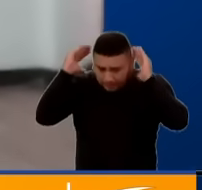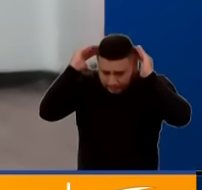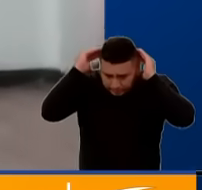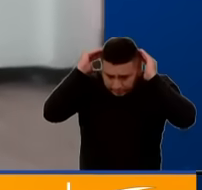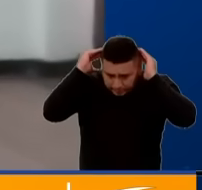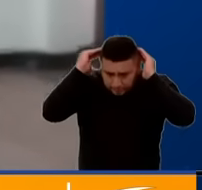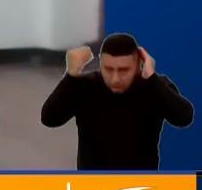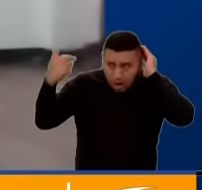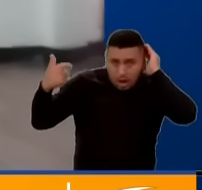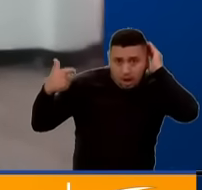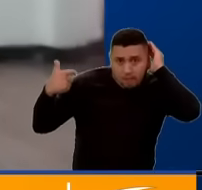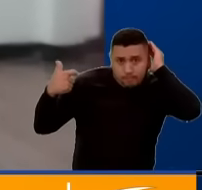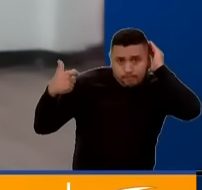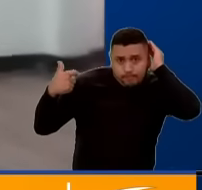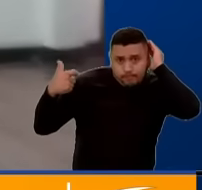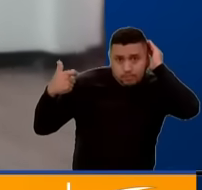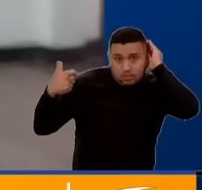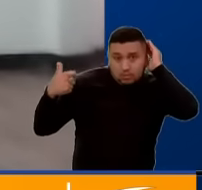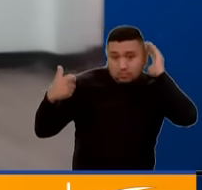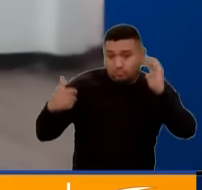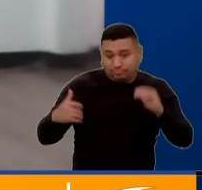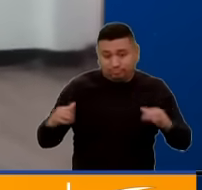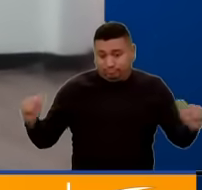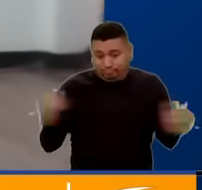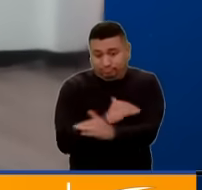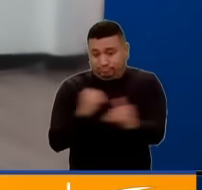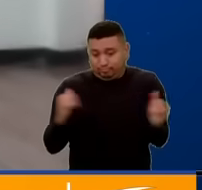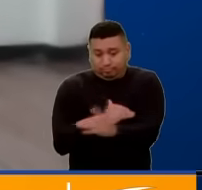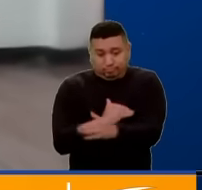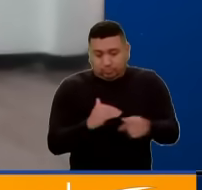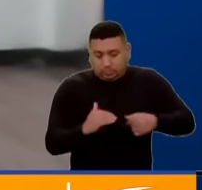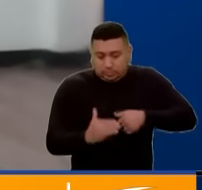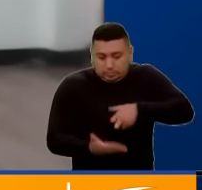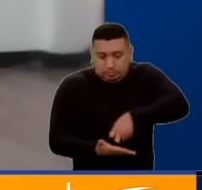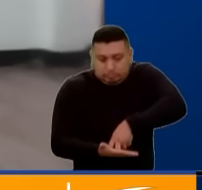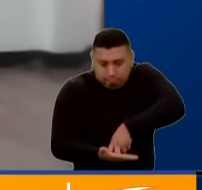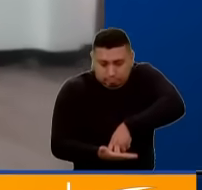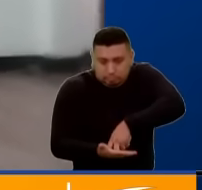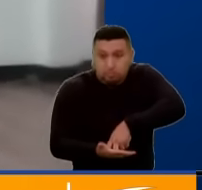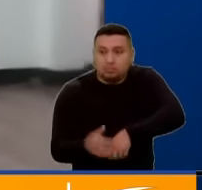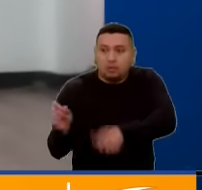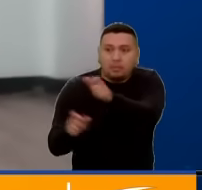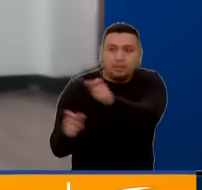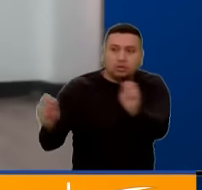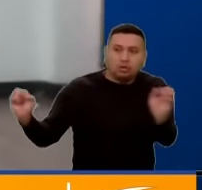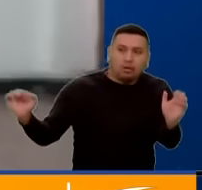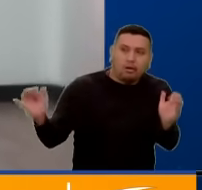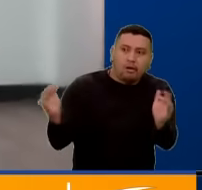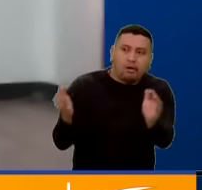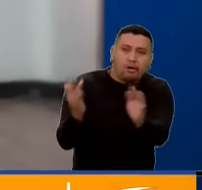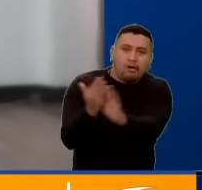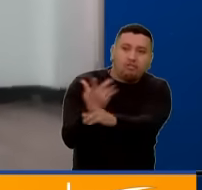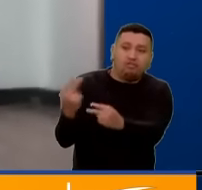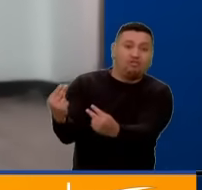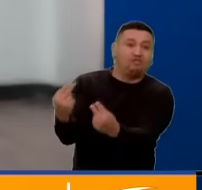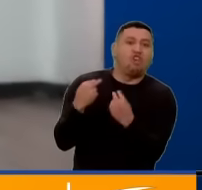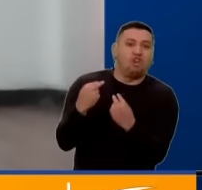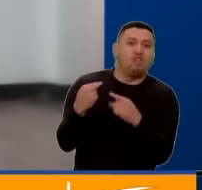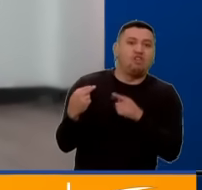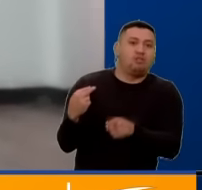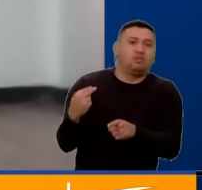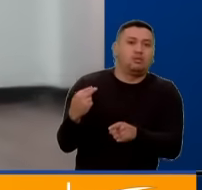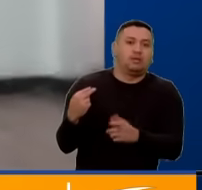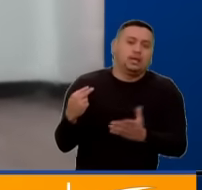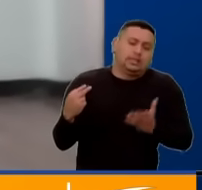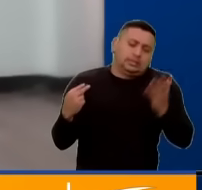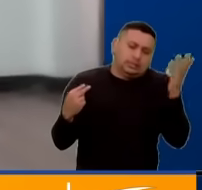la vía, que eso muchos de los transeúntes que se dirigían en este momento por esa vía se dieron cuenta. La niña preocupada